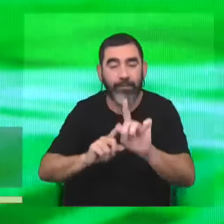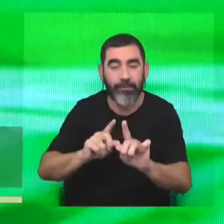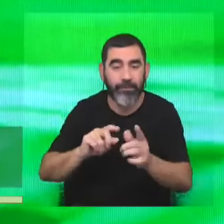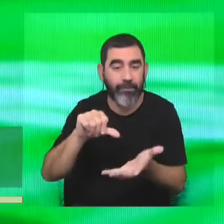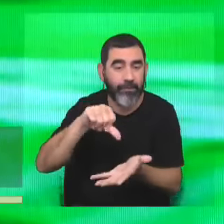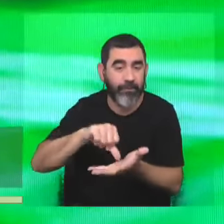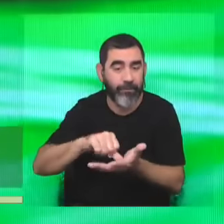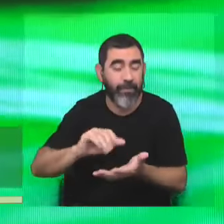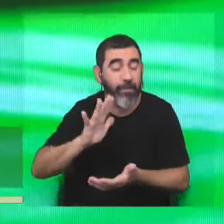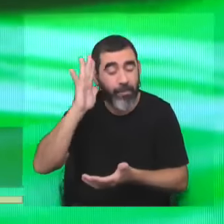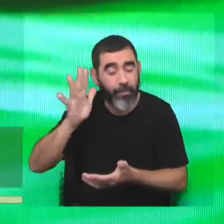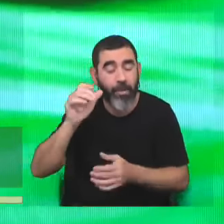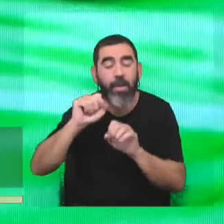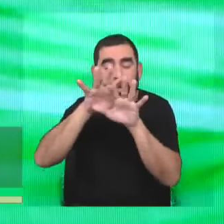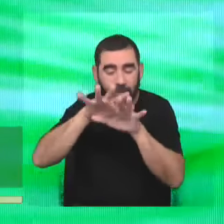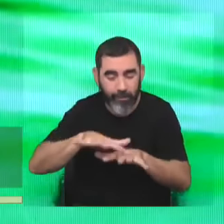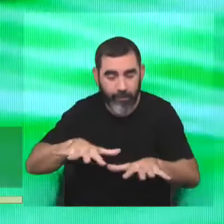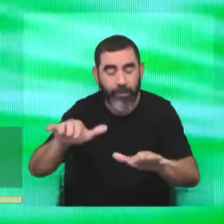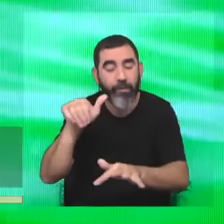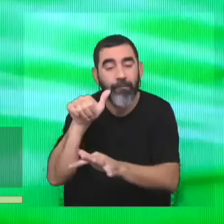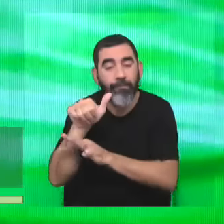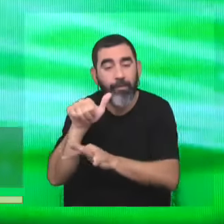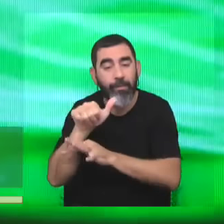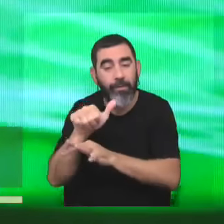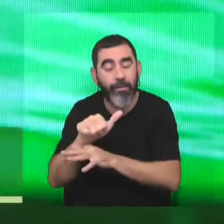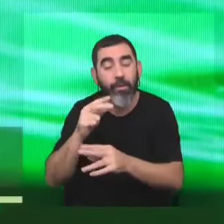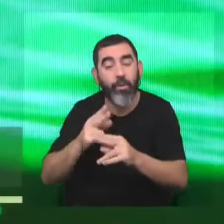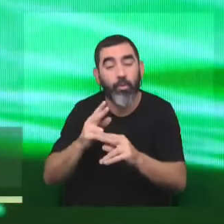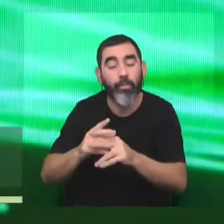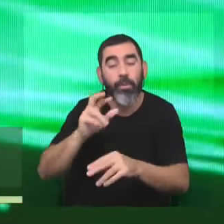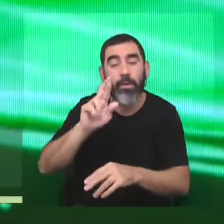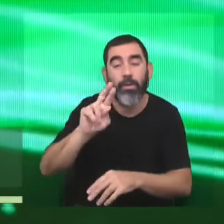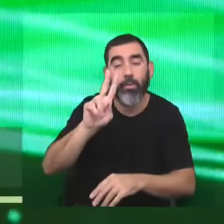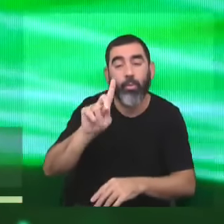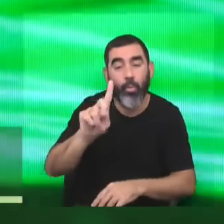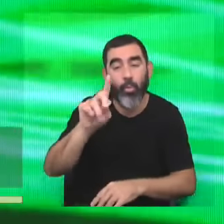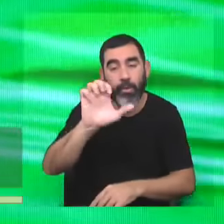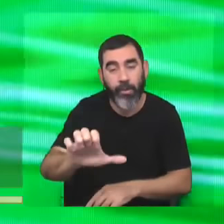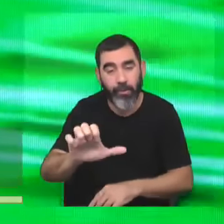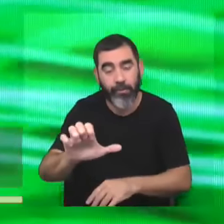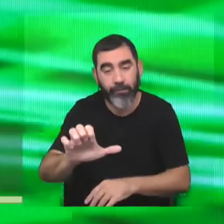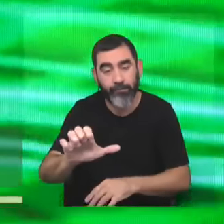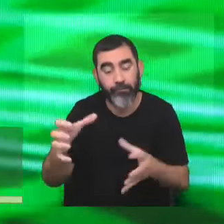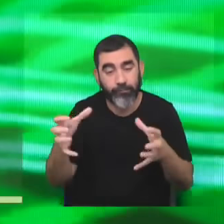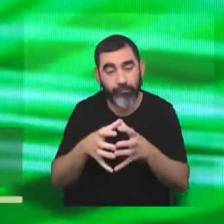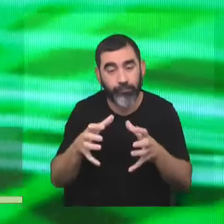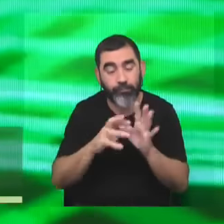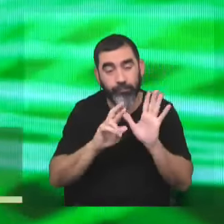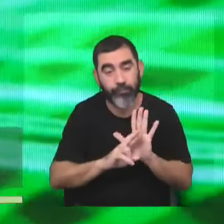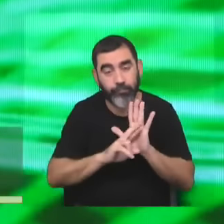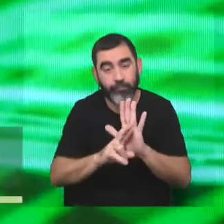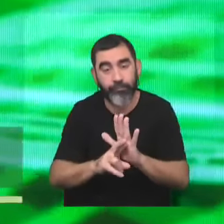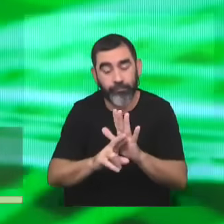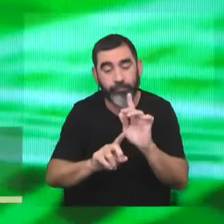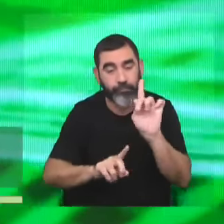imagínense tenemos una red también de feministas que se llama ruge red universitaria de género que nos nuclea a a las referentes de de